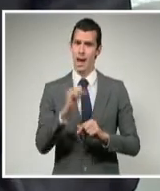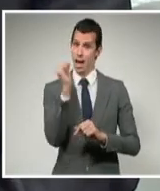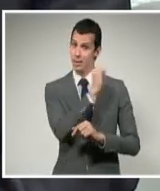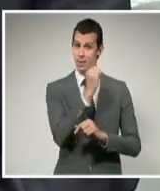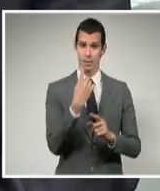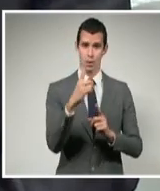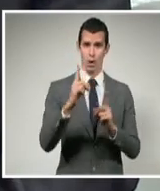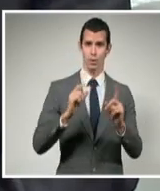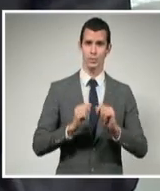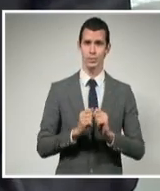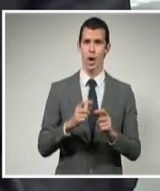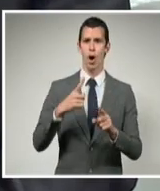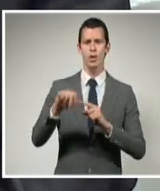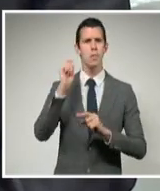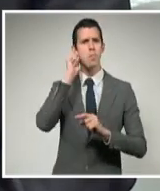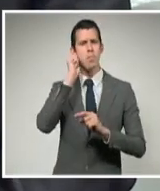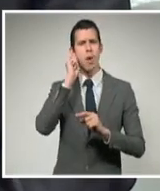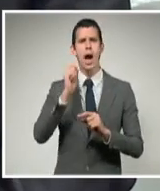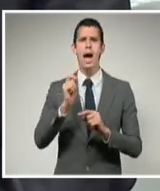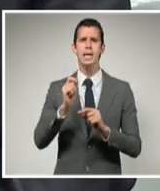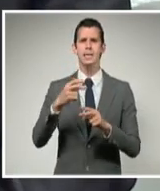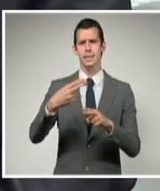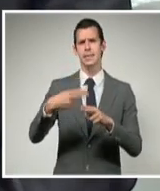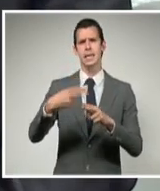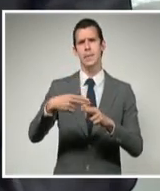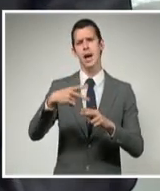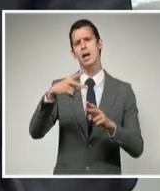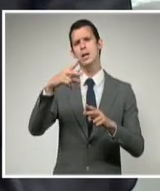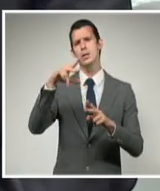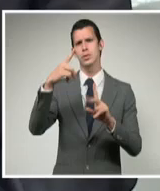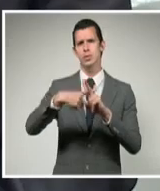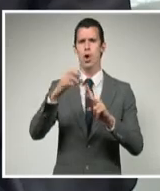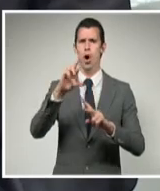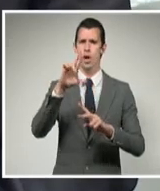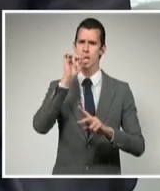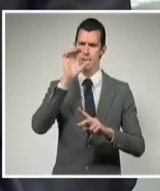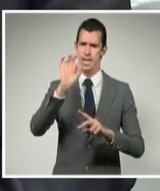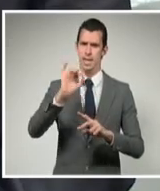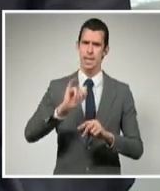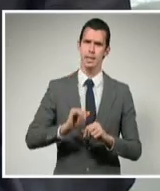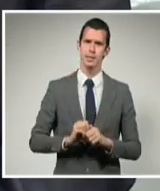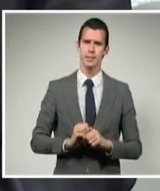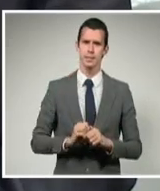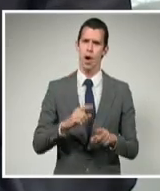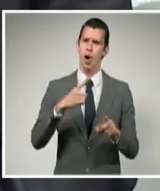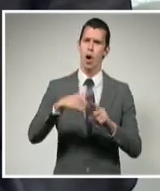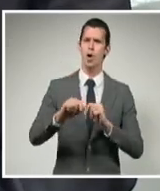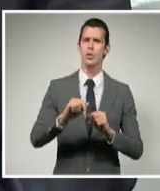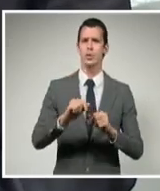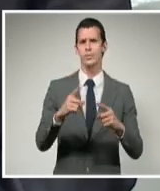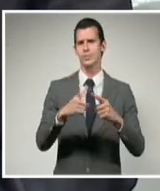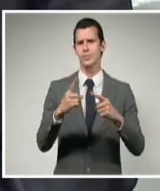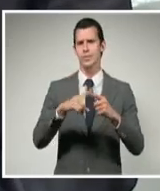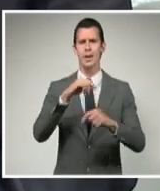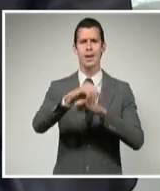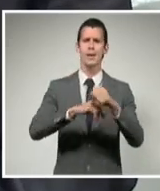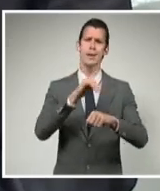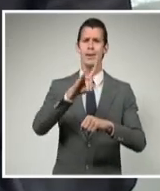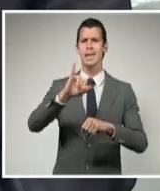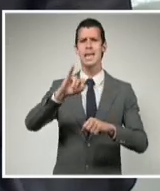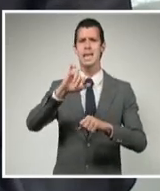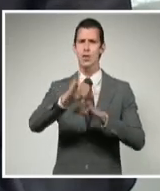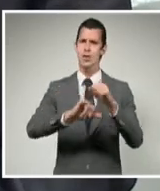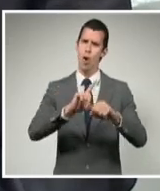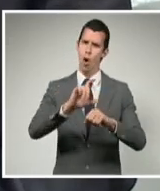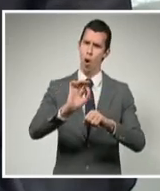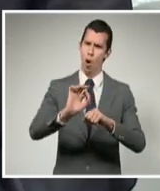Jordi, cantante de Michael Blanco, Kiko Ruiz y Robertón de Bam